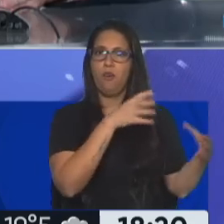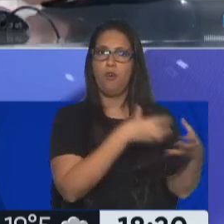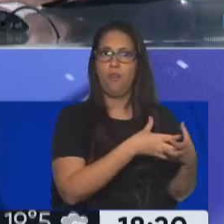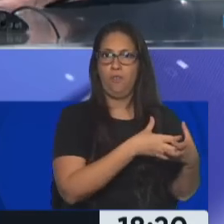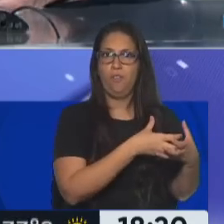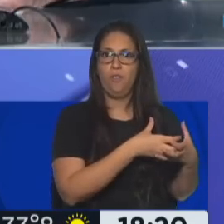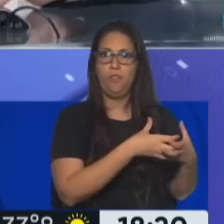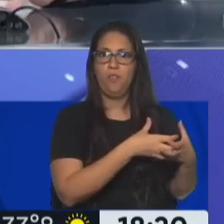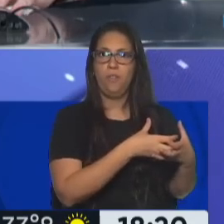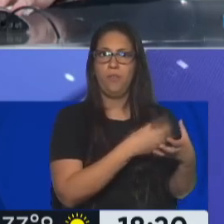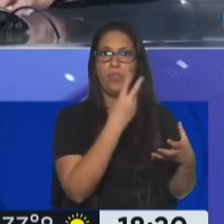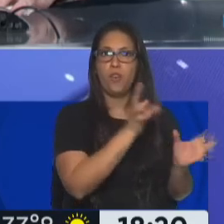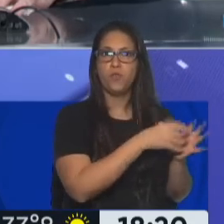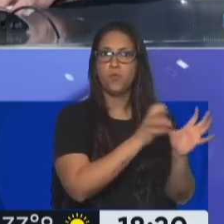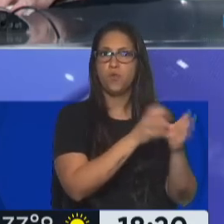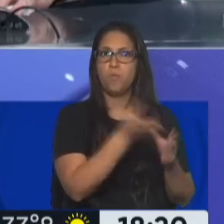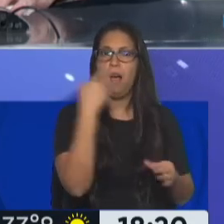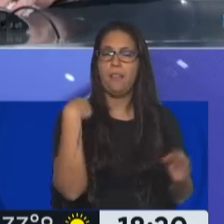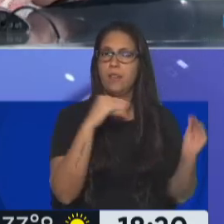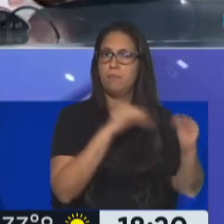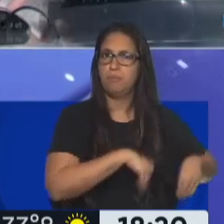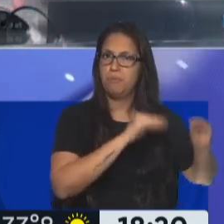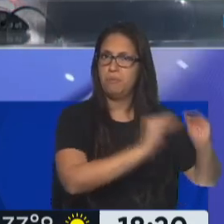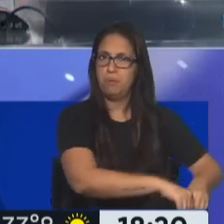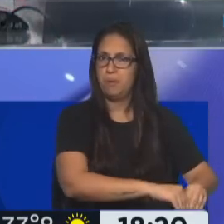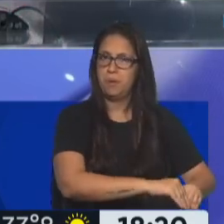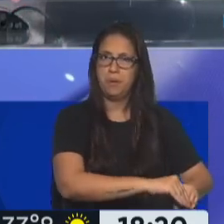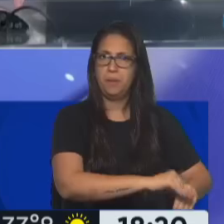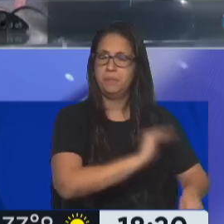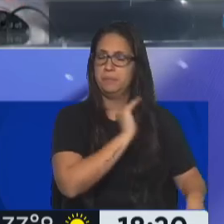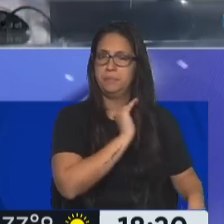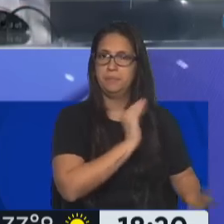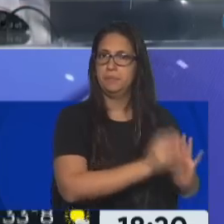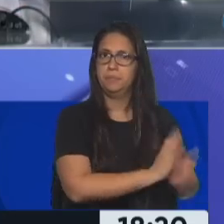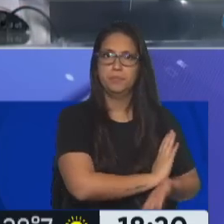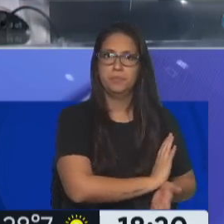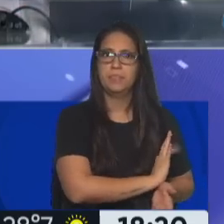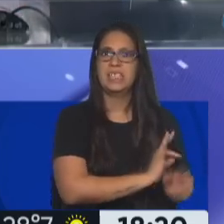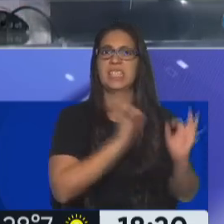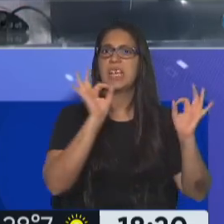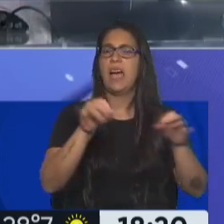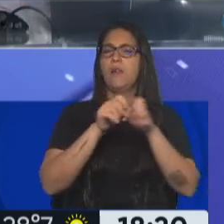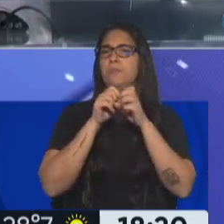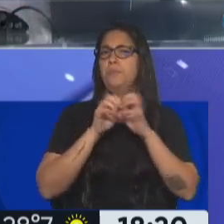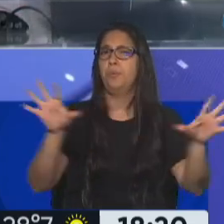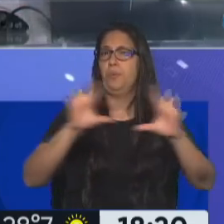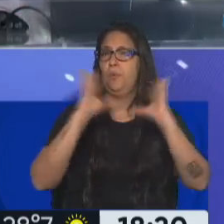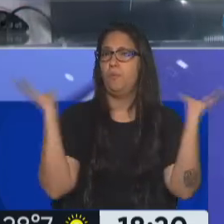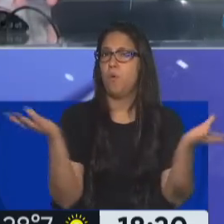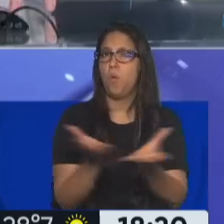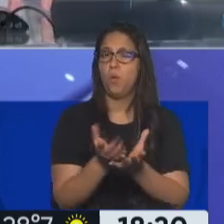dijimos, a dos agrupaciones que han fracasado y que han tenido un alcance transnacional, una aspiración